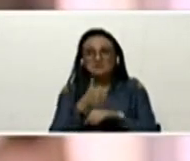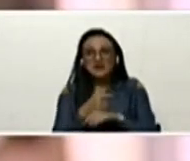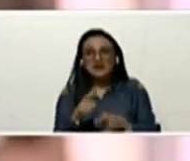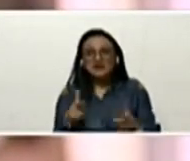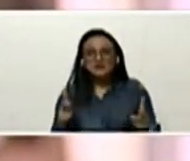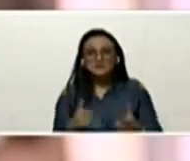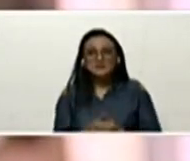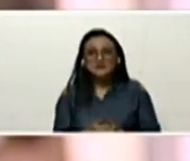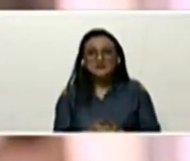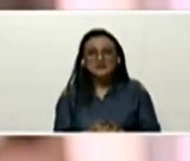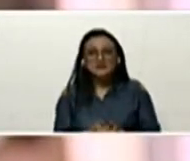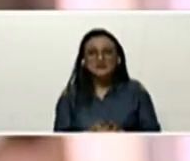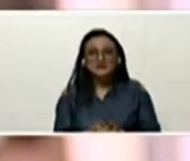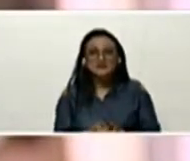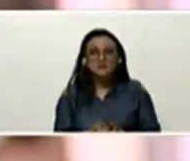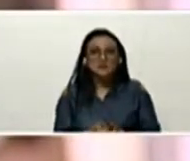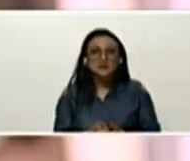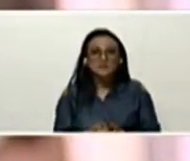está?